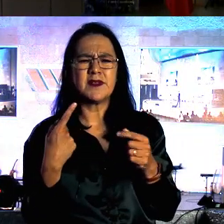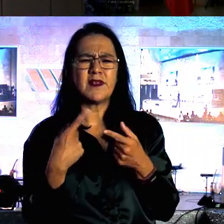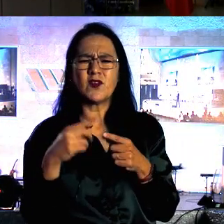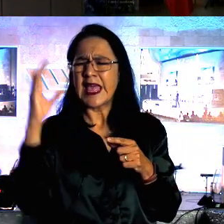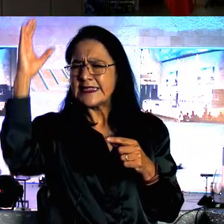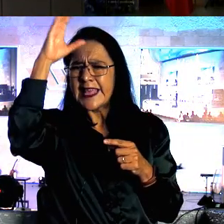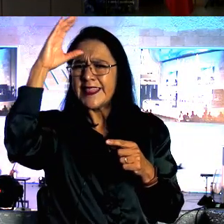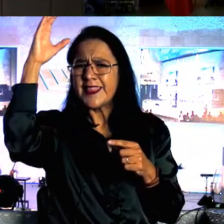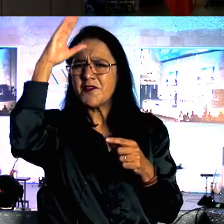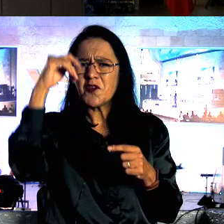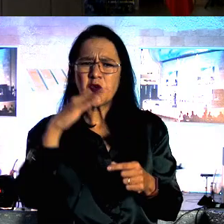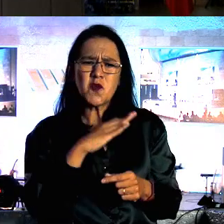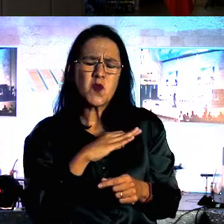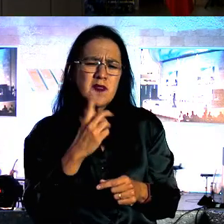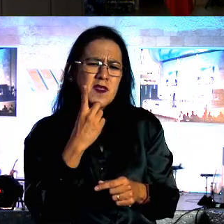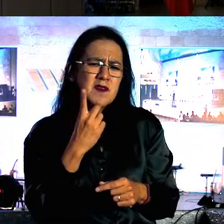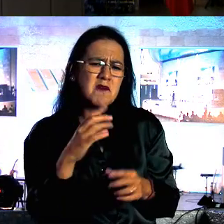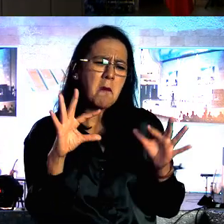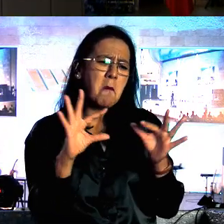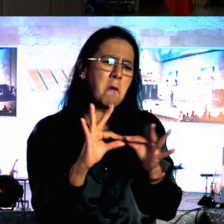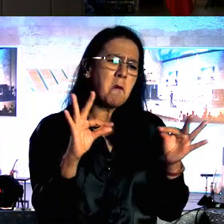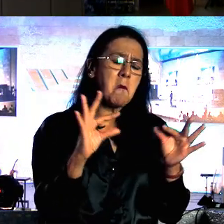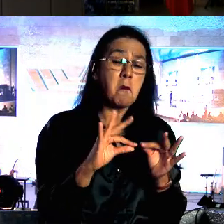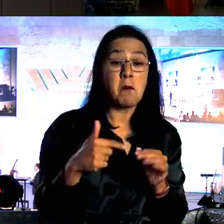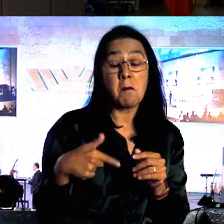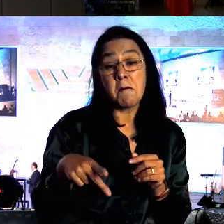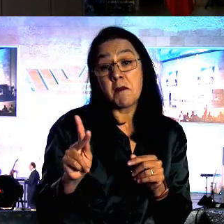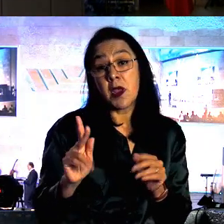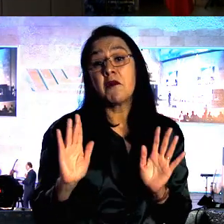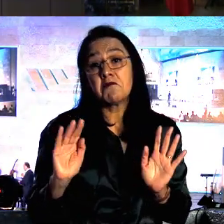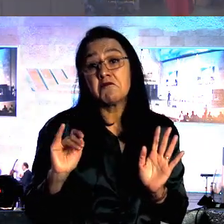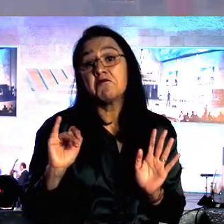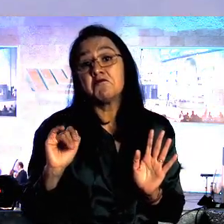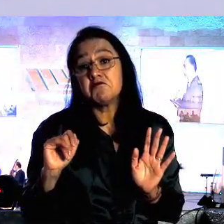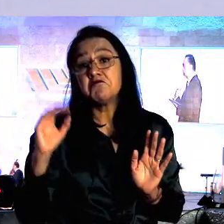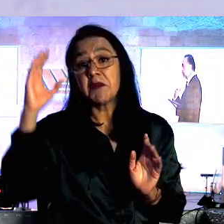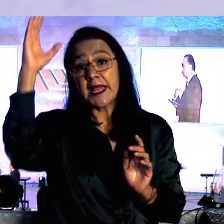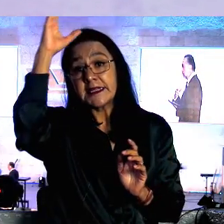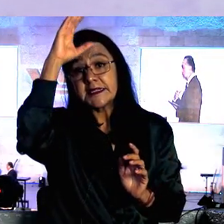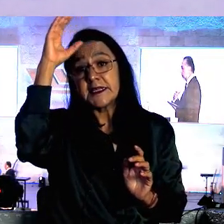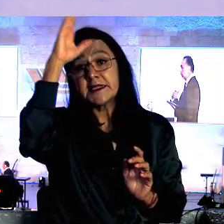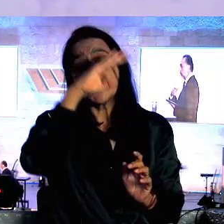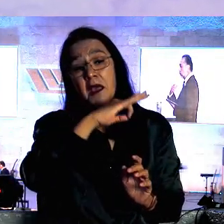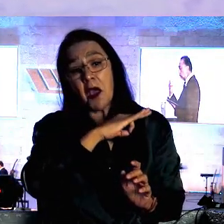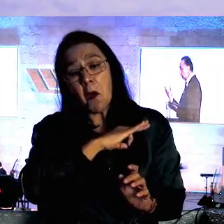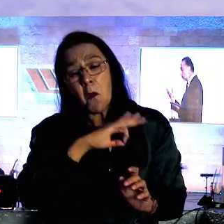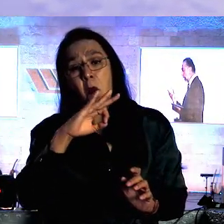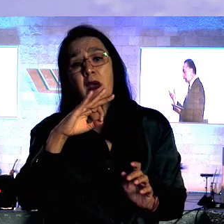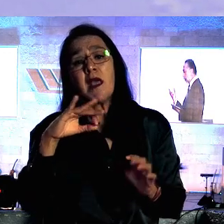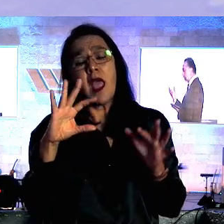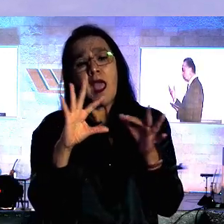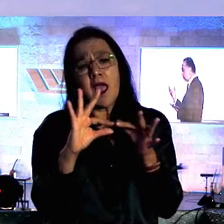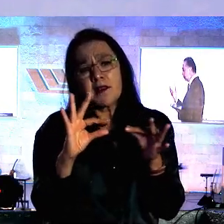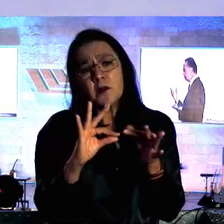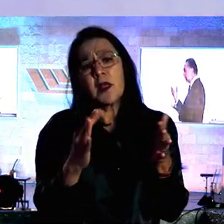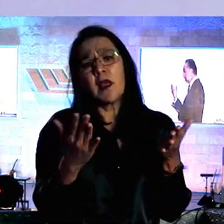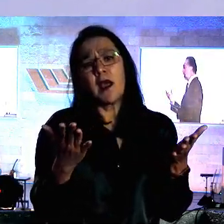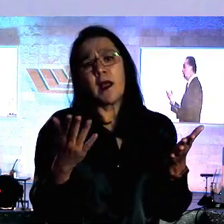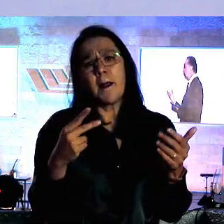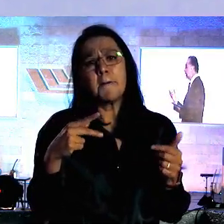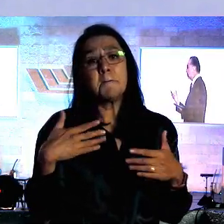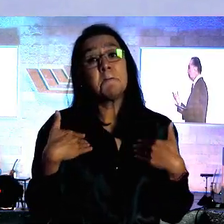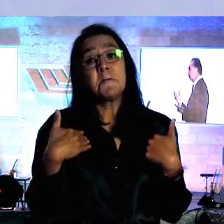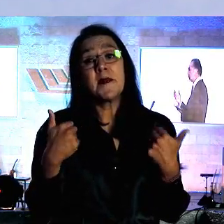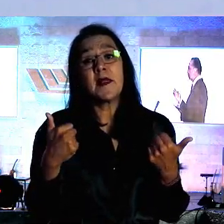explicaciones que no digo que no científicamente son explicables y